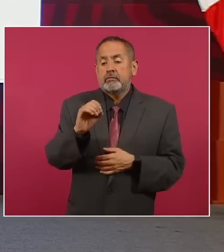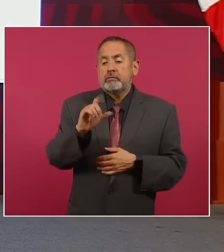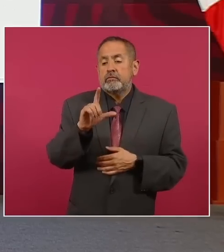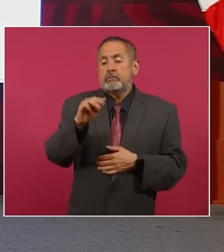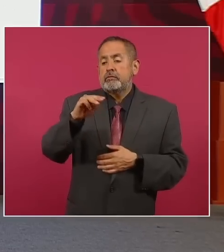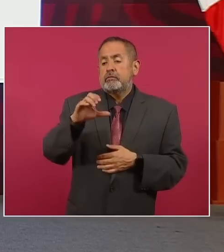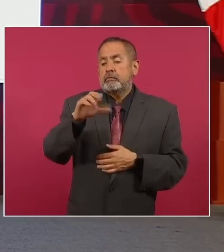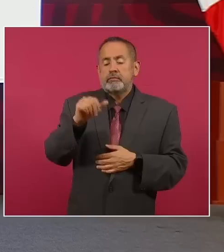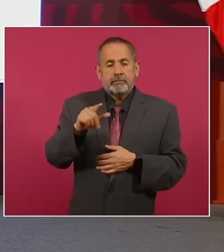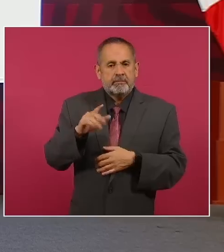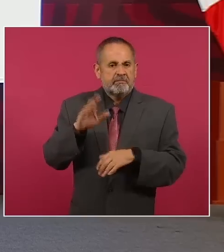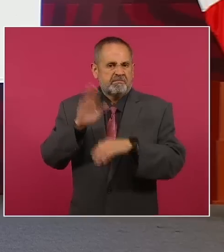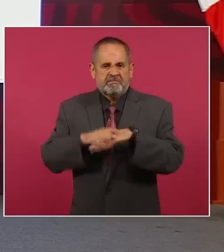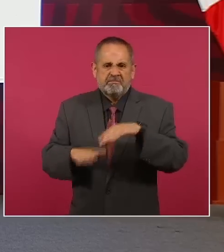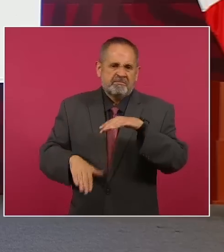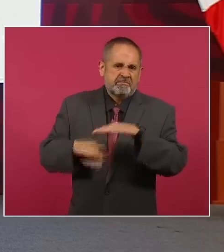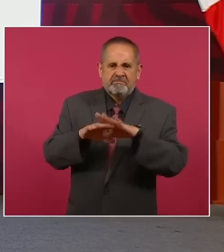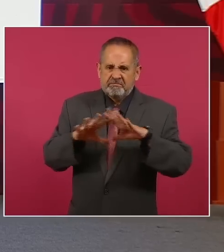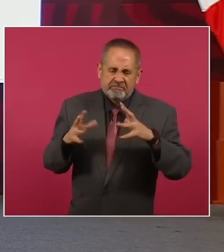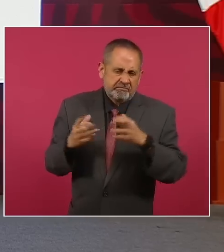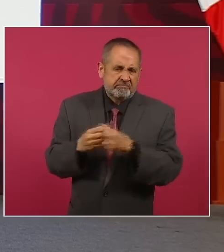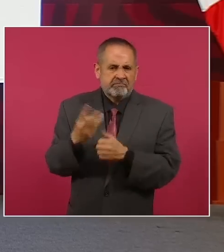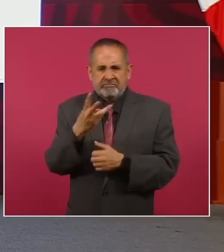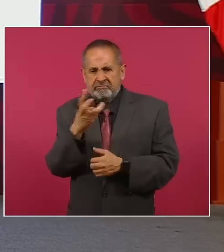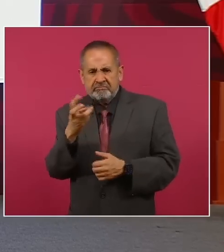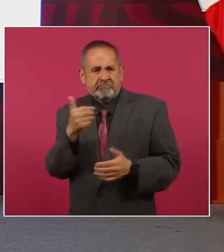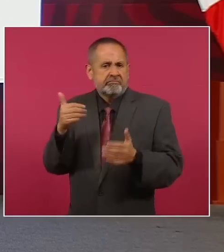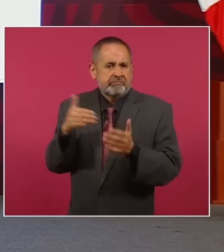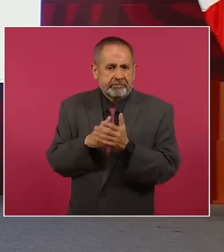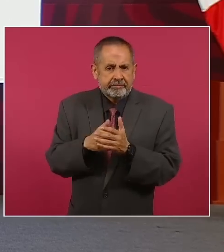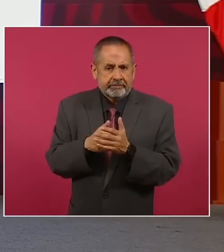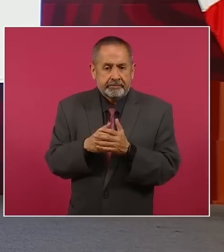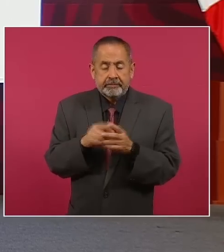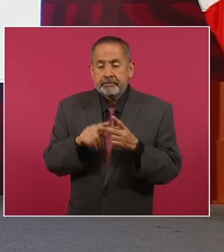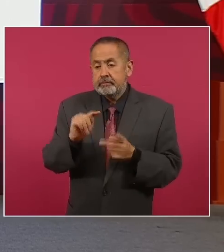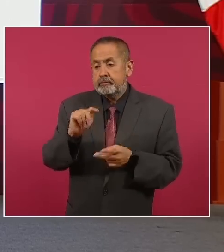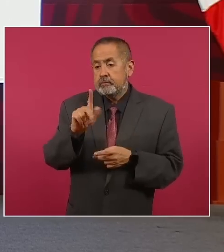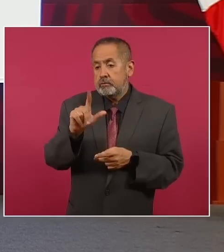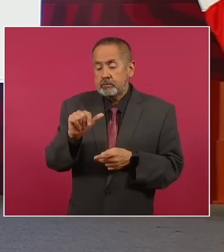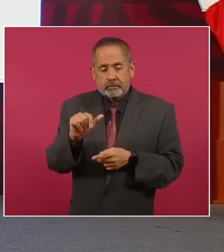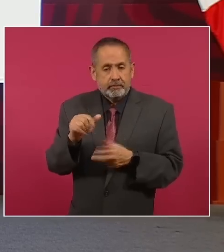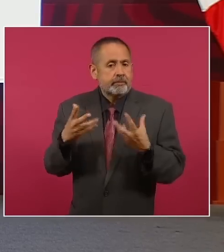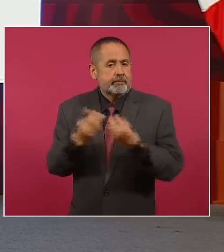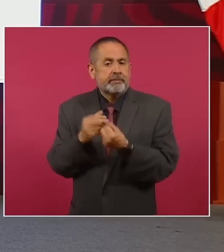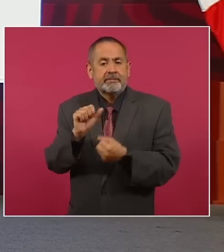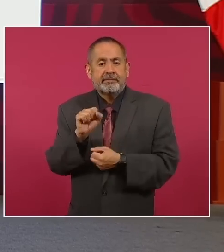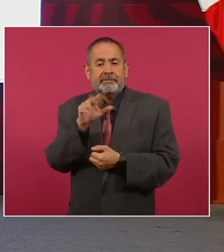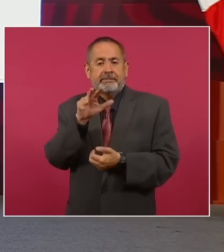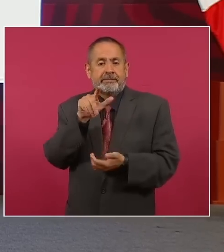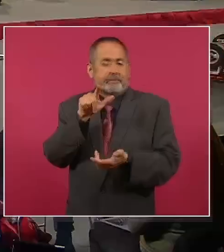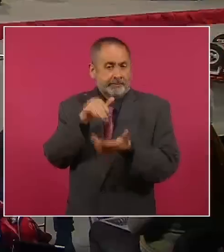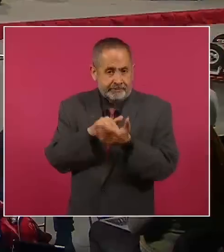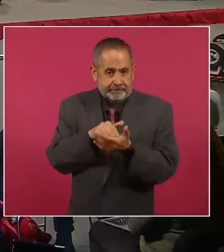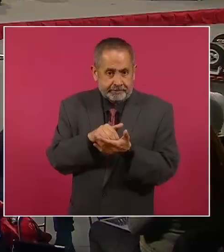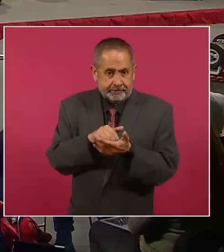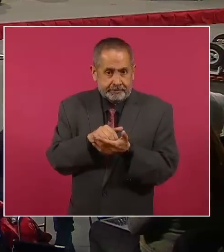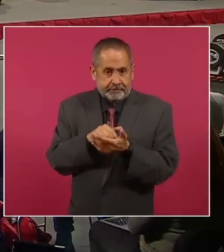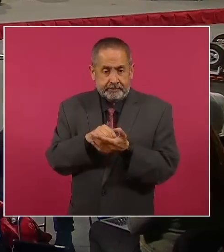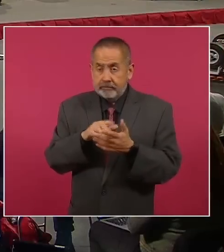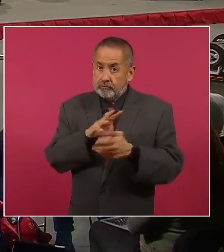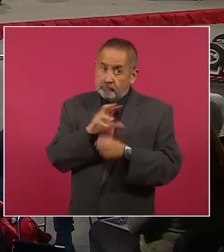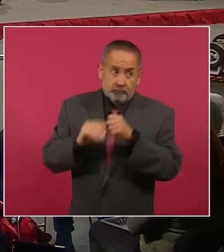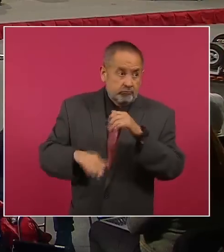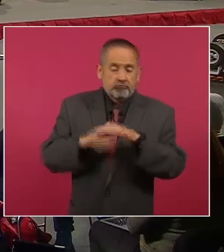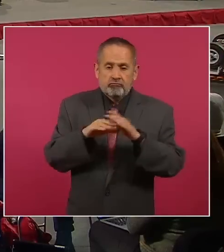va a estar a plenitud con 306,000, Tula con 67,000, todavía no a su